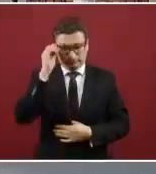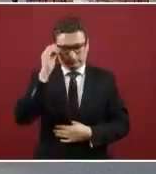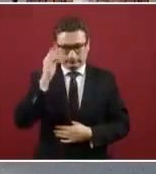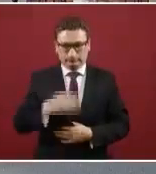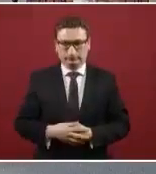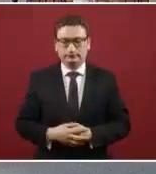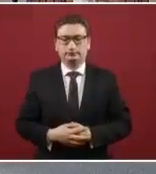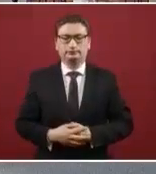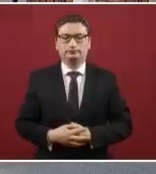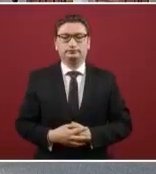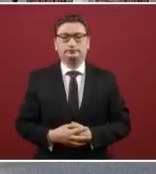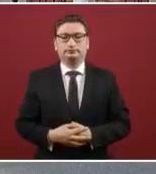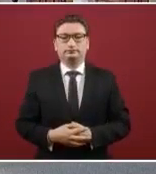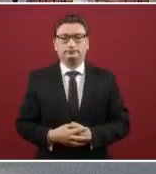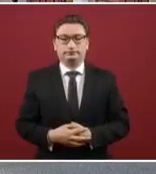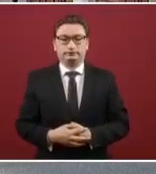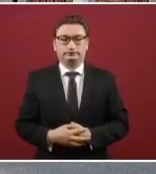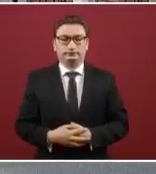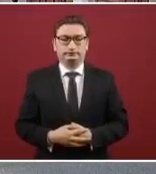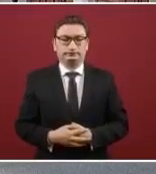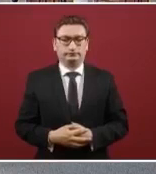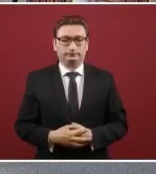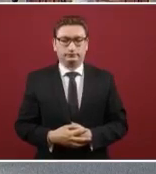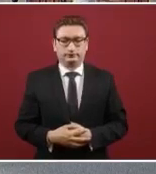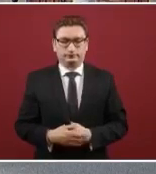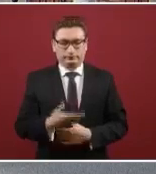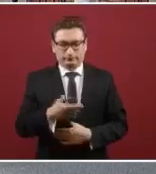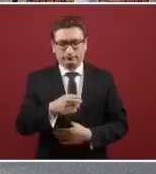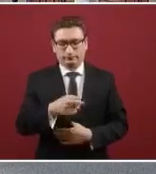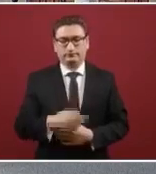¿A ver? Acá. Isabel.